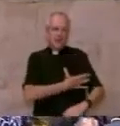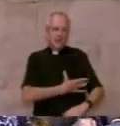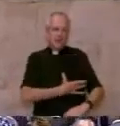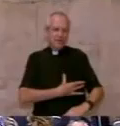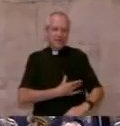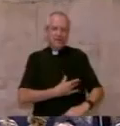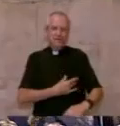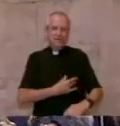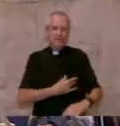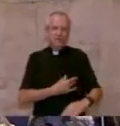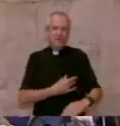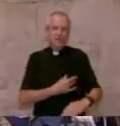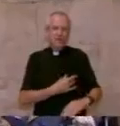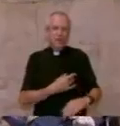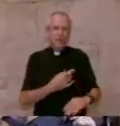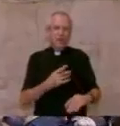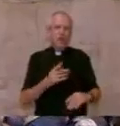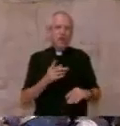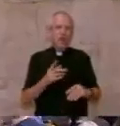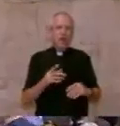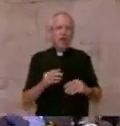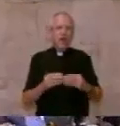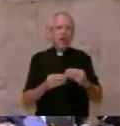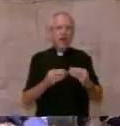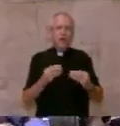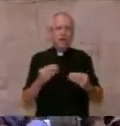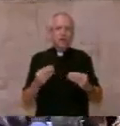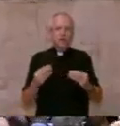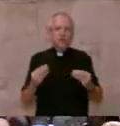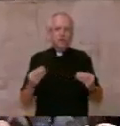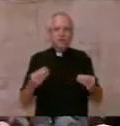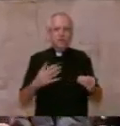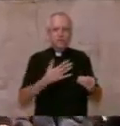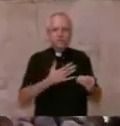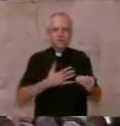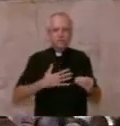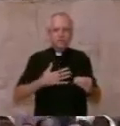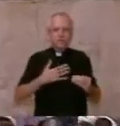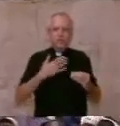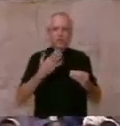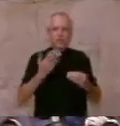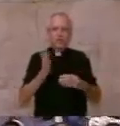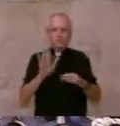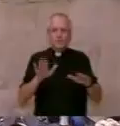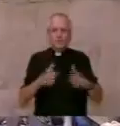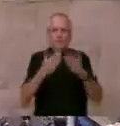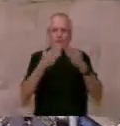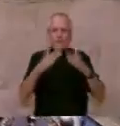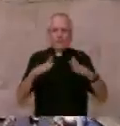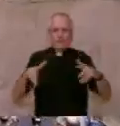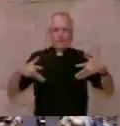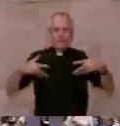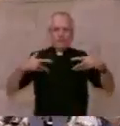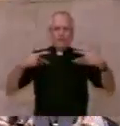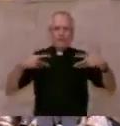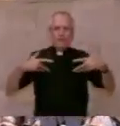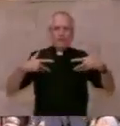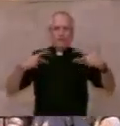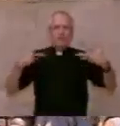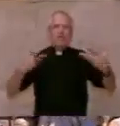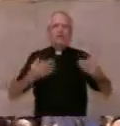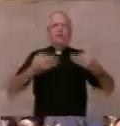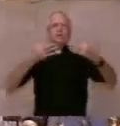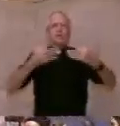Y evidentemente hay que hacer referencia a la capilla de la Virgen de la Cinta, construida entre los siglos XV